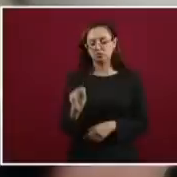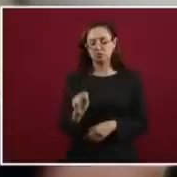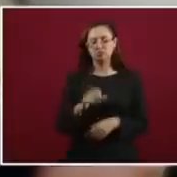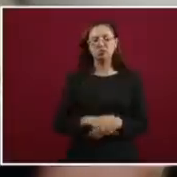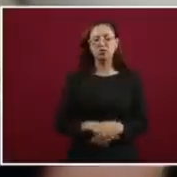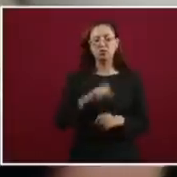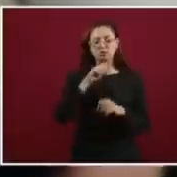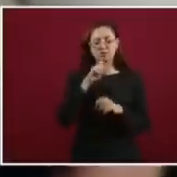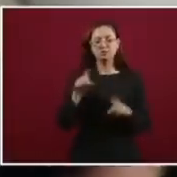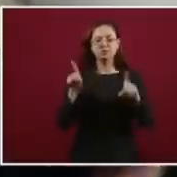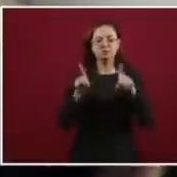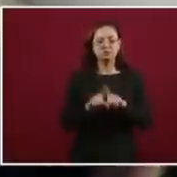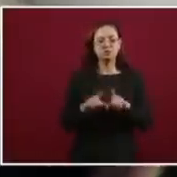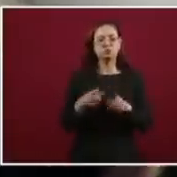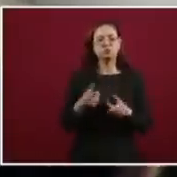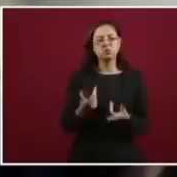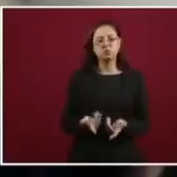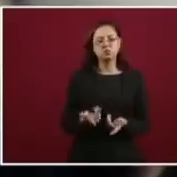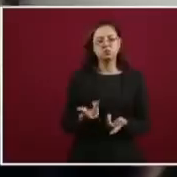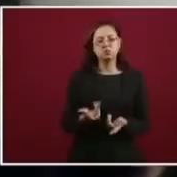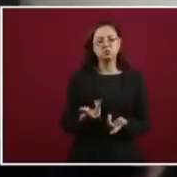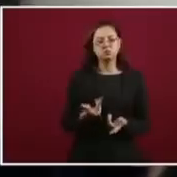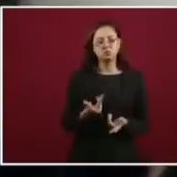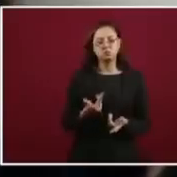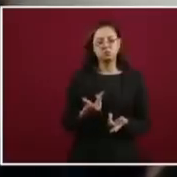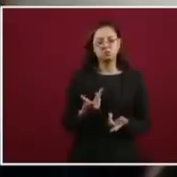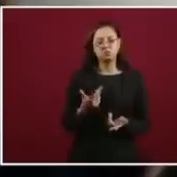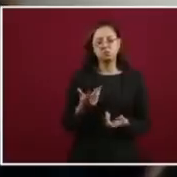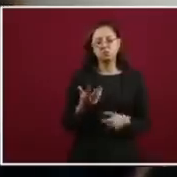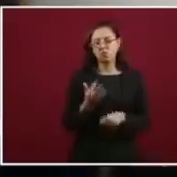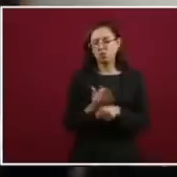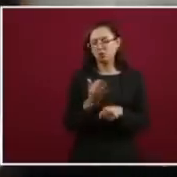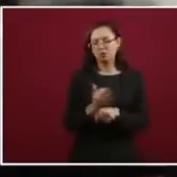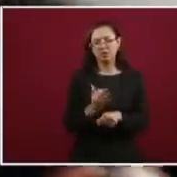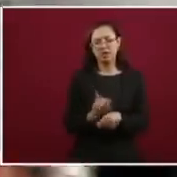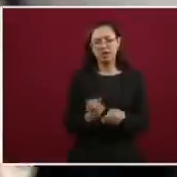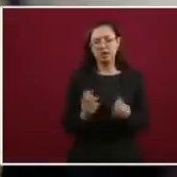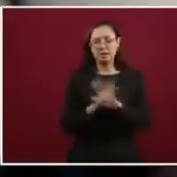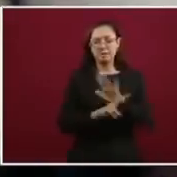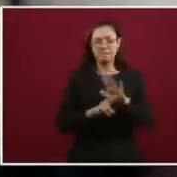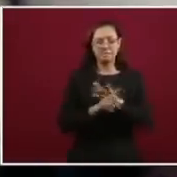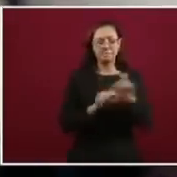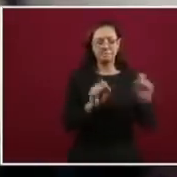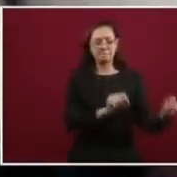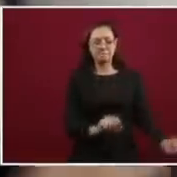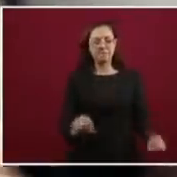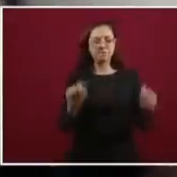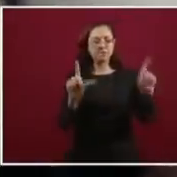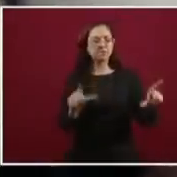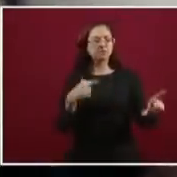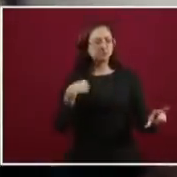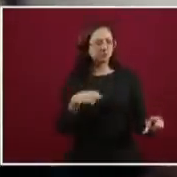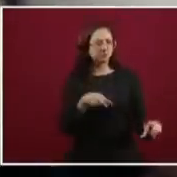dando seguimiento a este vídeo que nos acaban de presentar ustedes podría asegurarnos